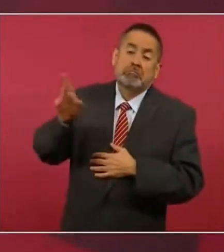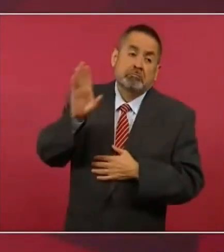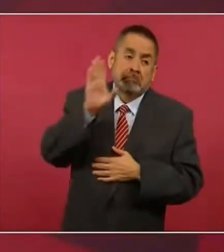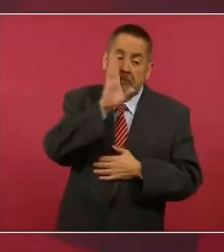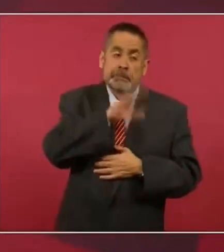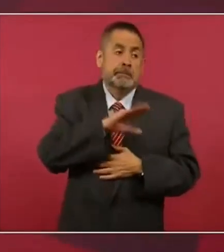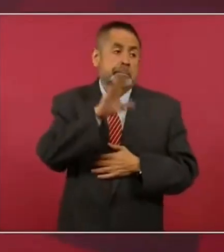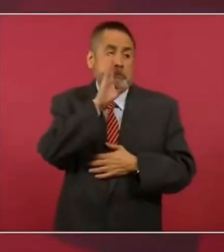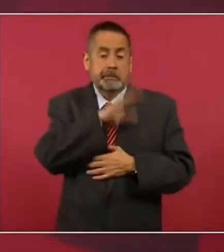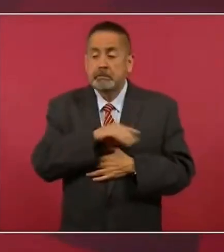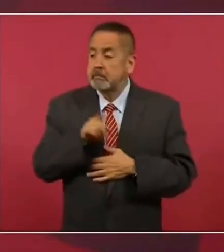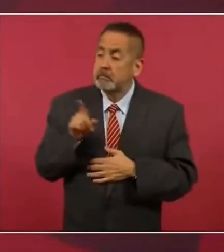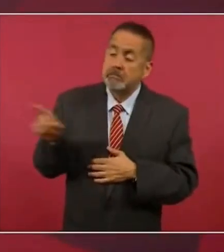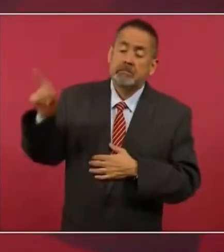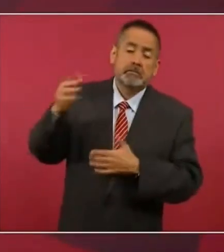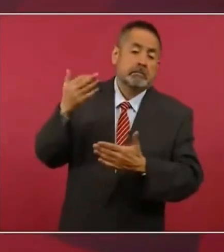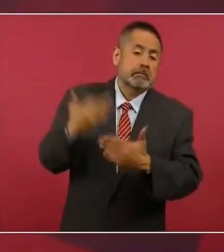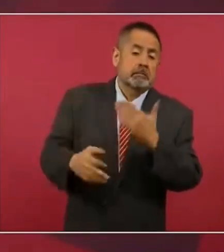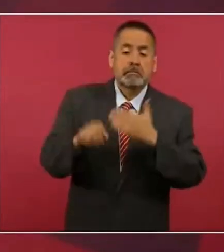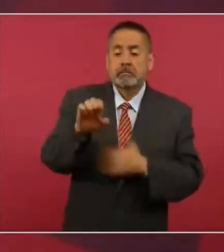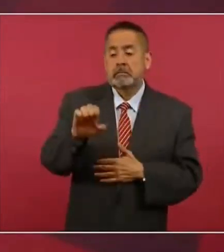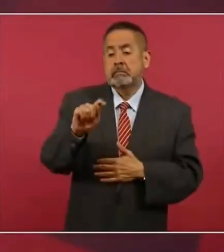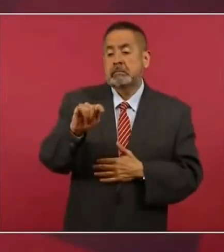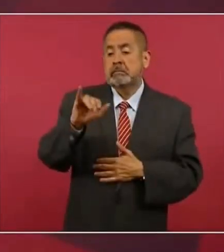la bandera de la ética